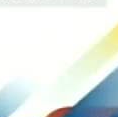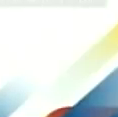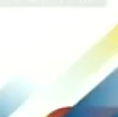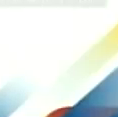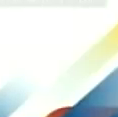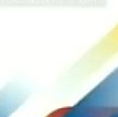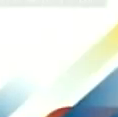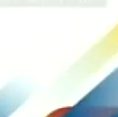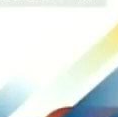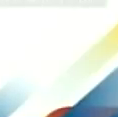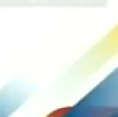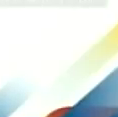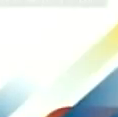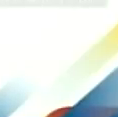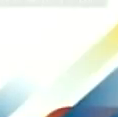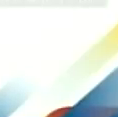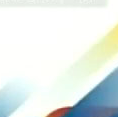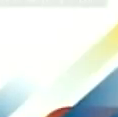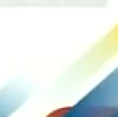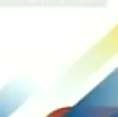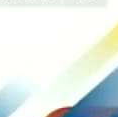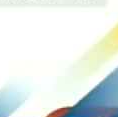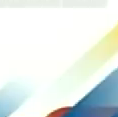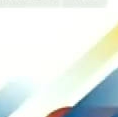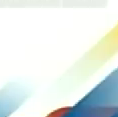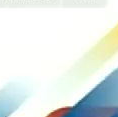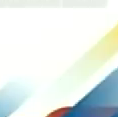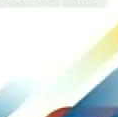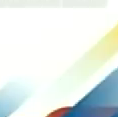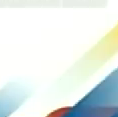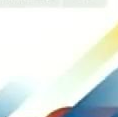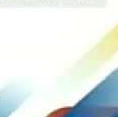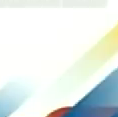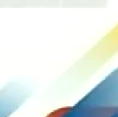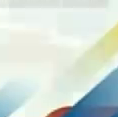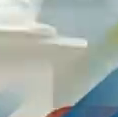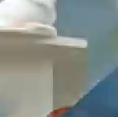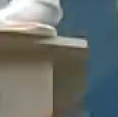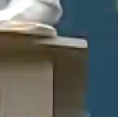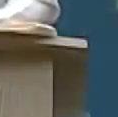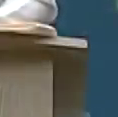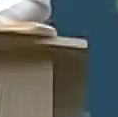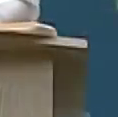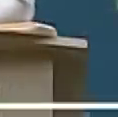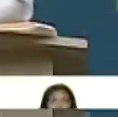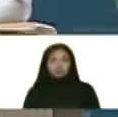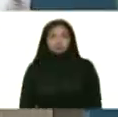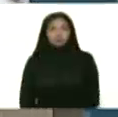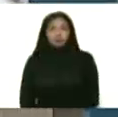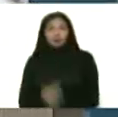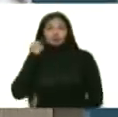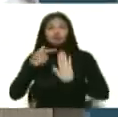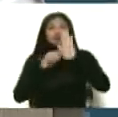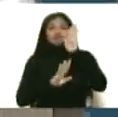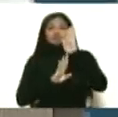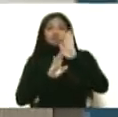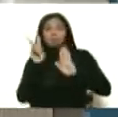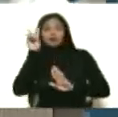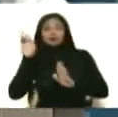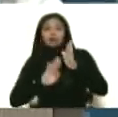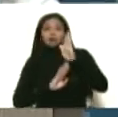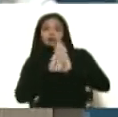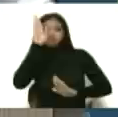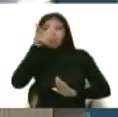curva completamente manipulada, señalando que Venezuela estaba creciendo de manera acelerada.